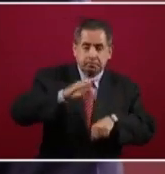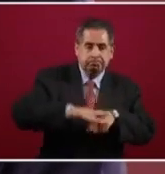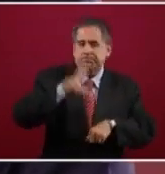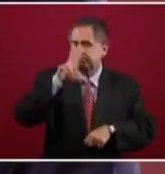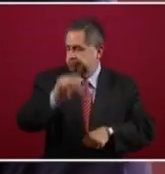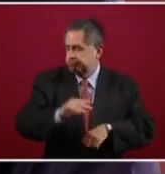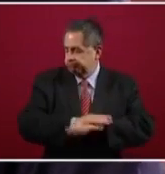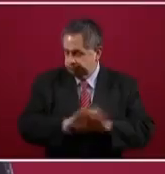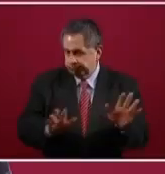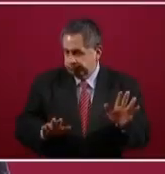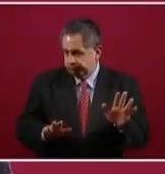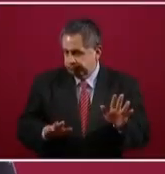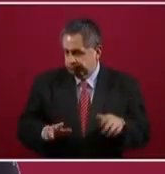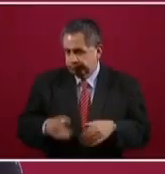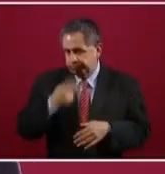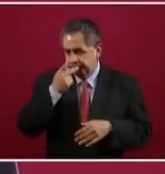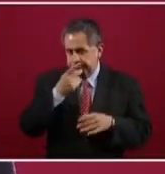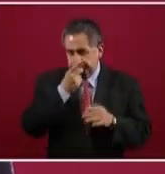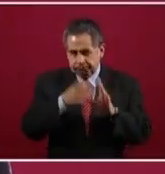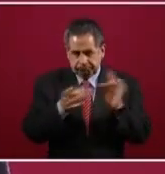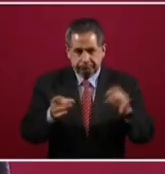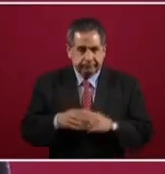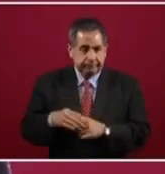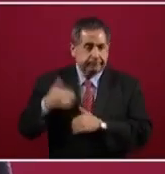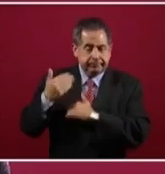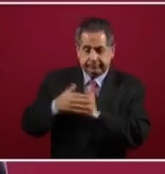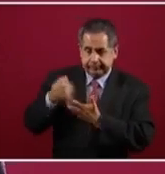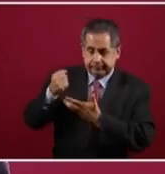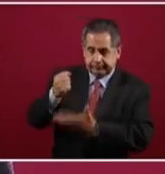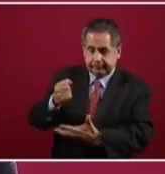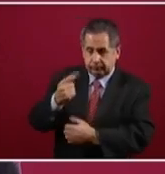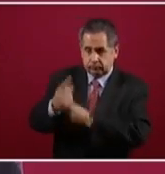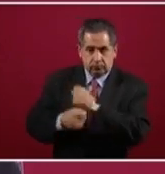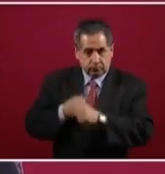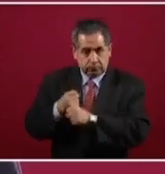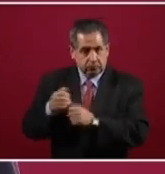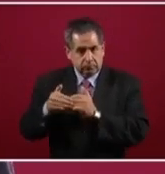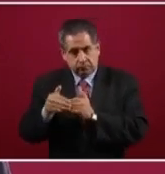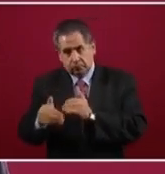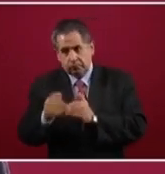Ya les puedo decir que para el presupuesto del año próximo